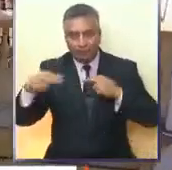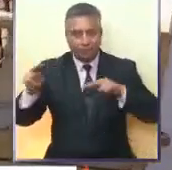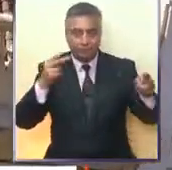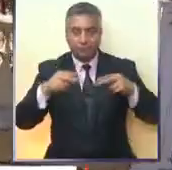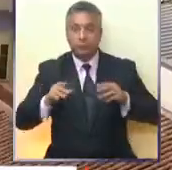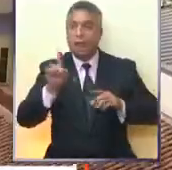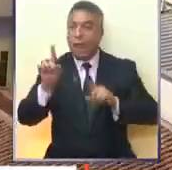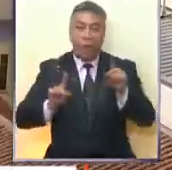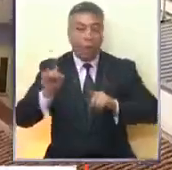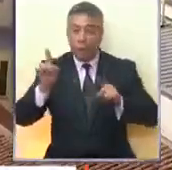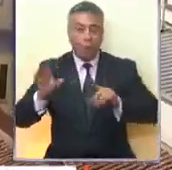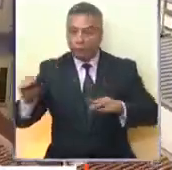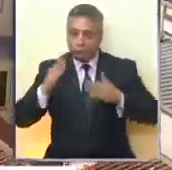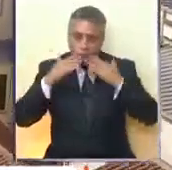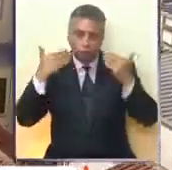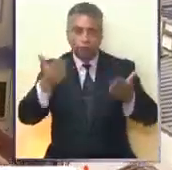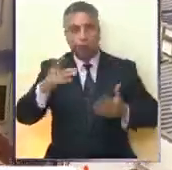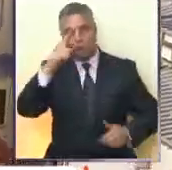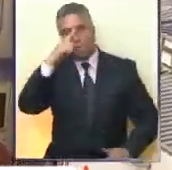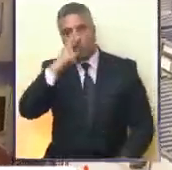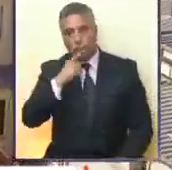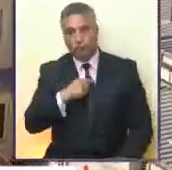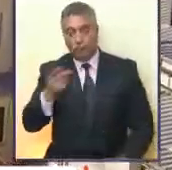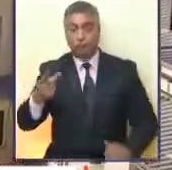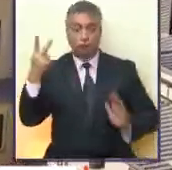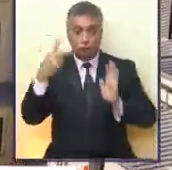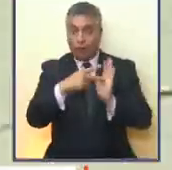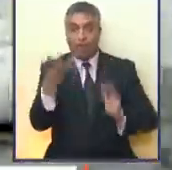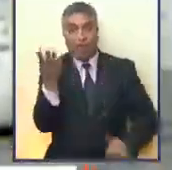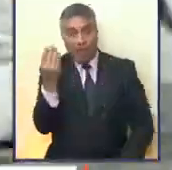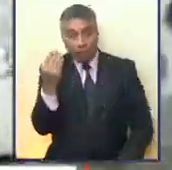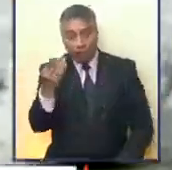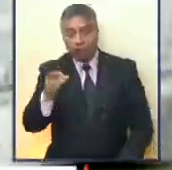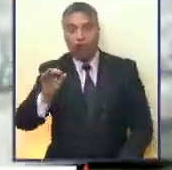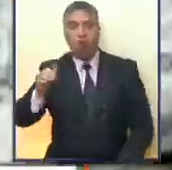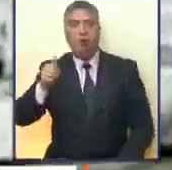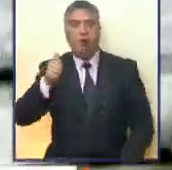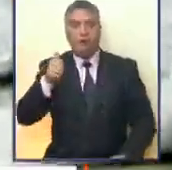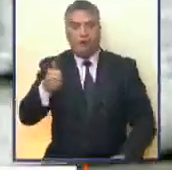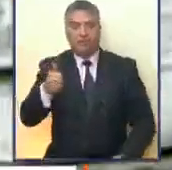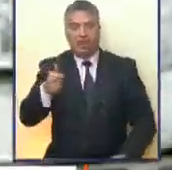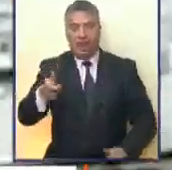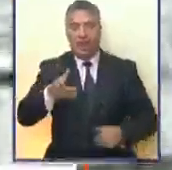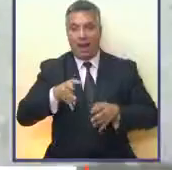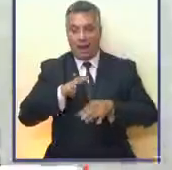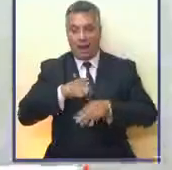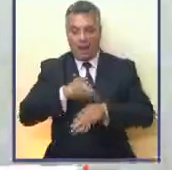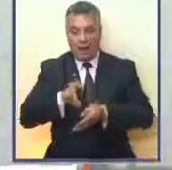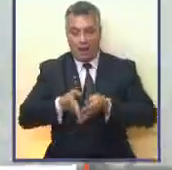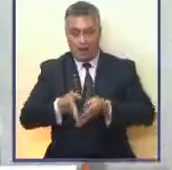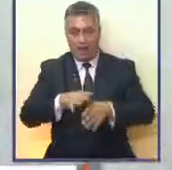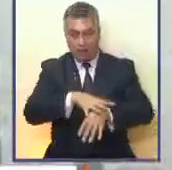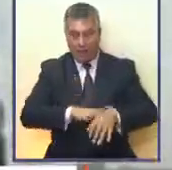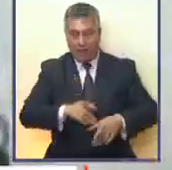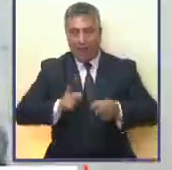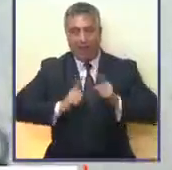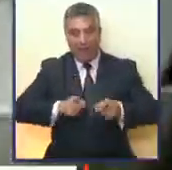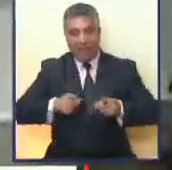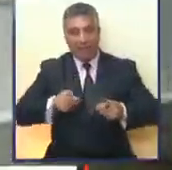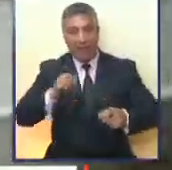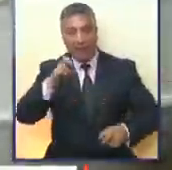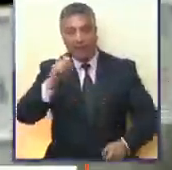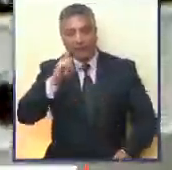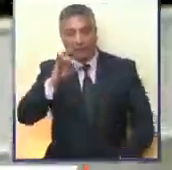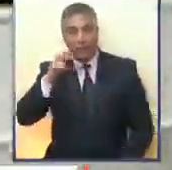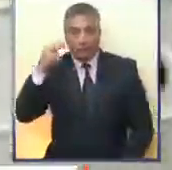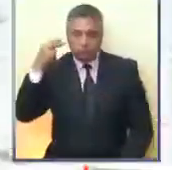son donados a museos. En 2014, por ejemplo, un oficial de la Armada entregó a la Fundación Museo de Guerra del Pacífico artículos de